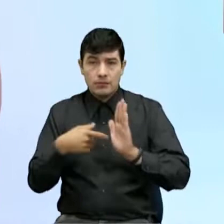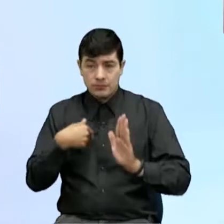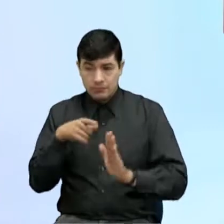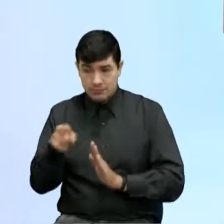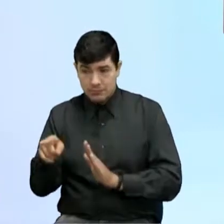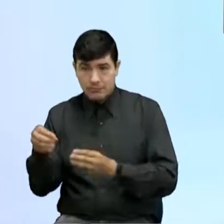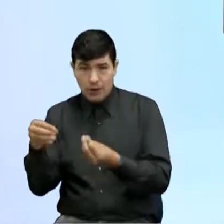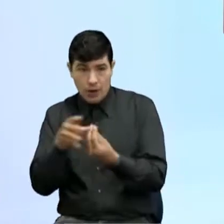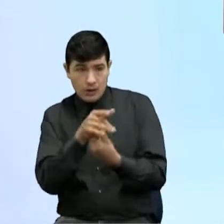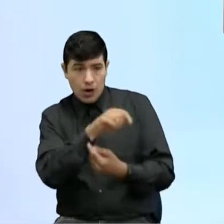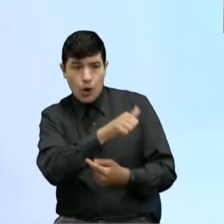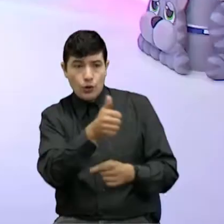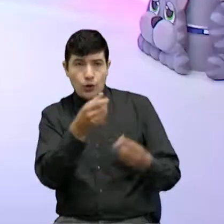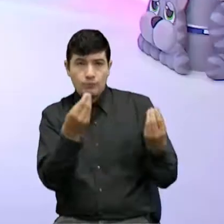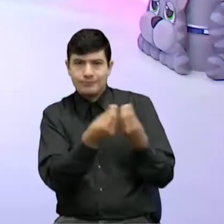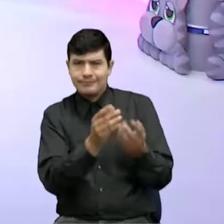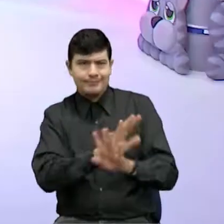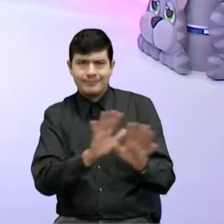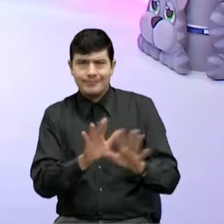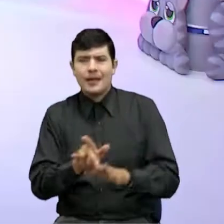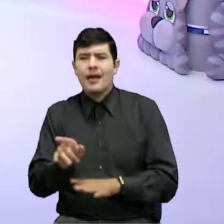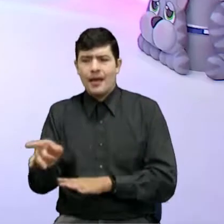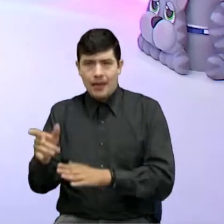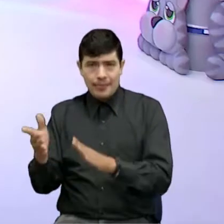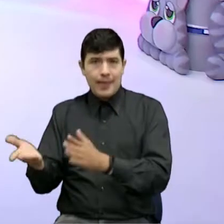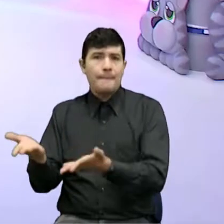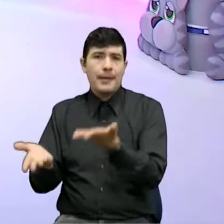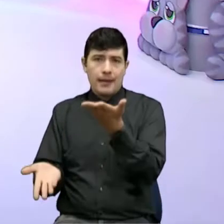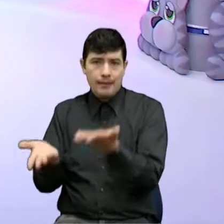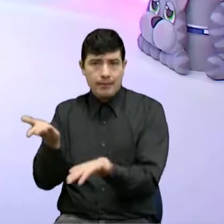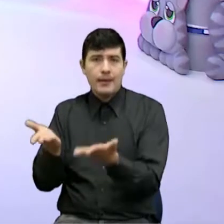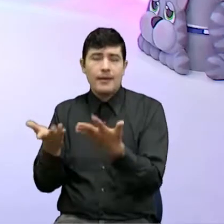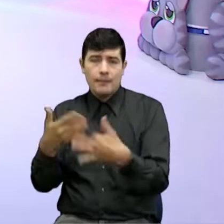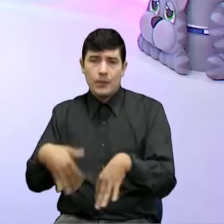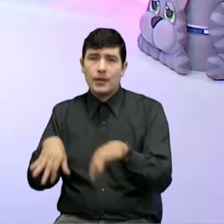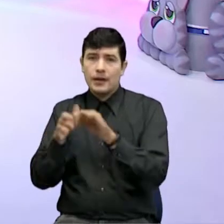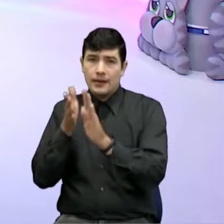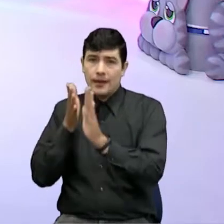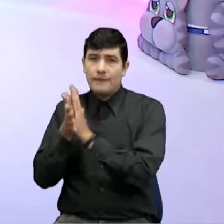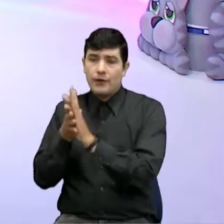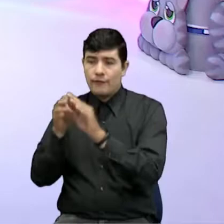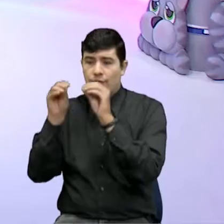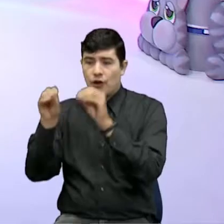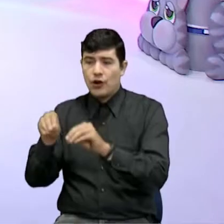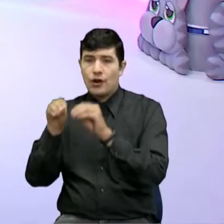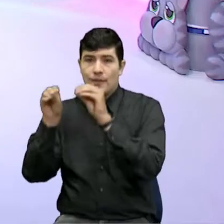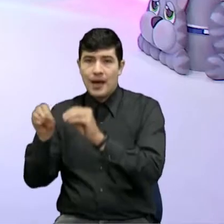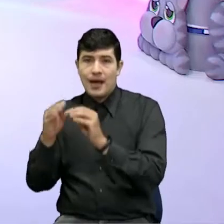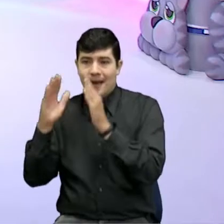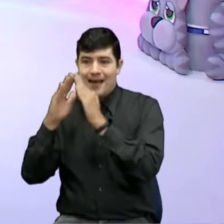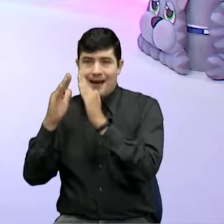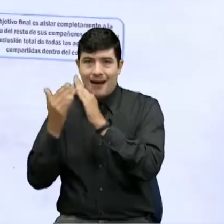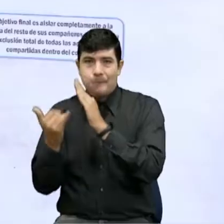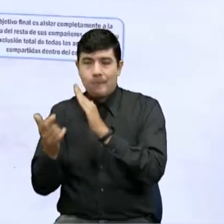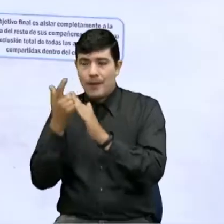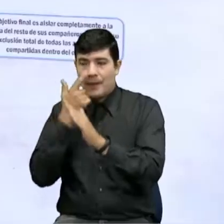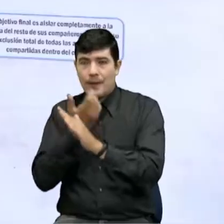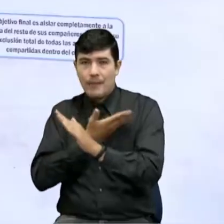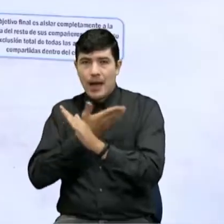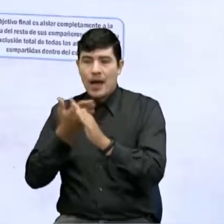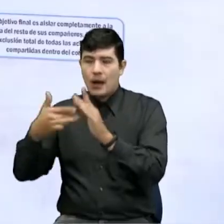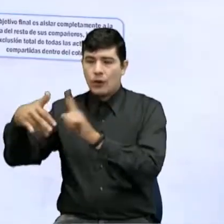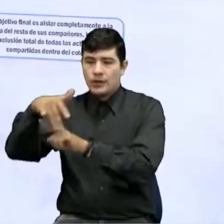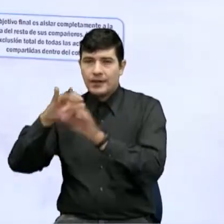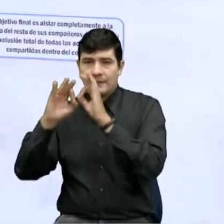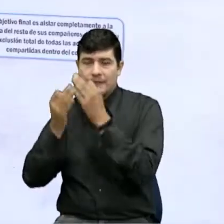atentar contra otro compañero. Correcto, es importante lo que acaba de mencionar Ariana, la formación comienza desde la casa, eso es